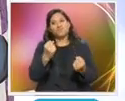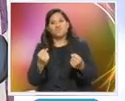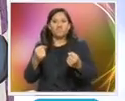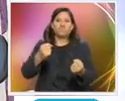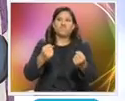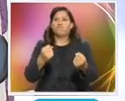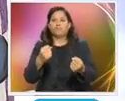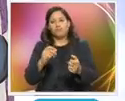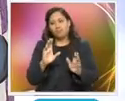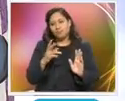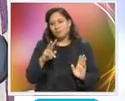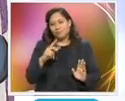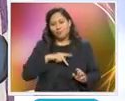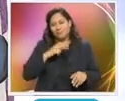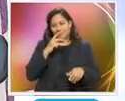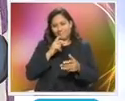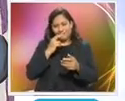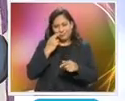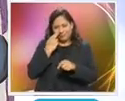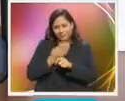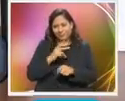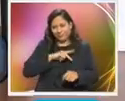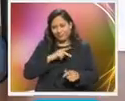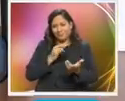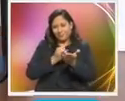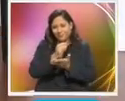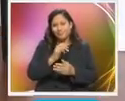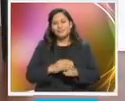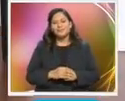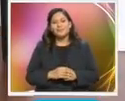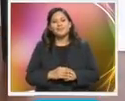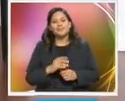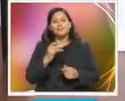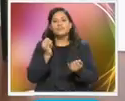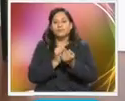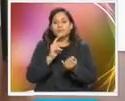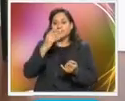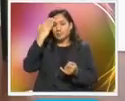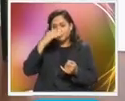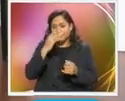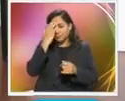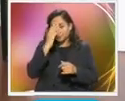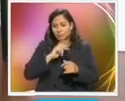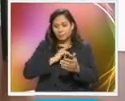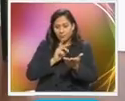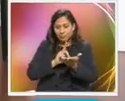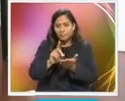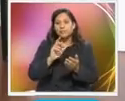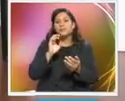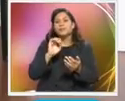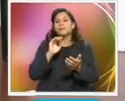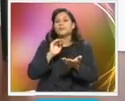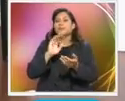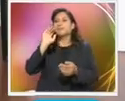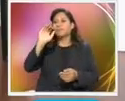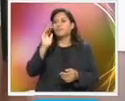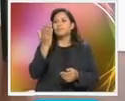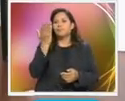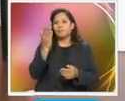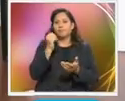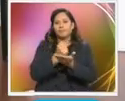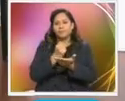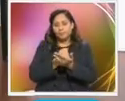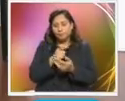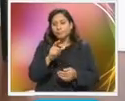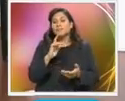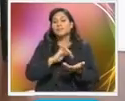está en nosotros también el estar conscientes de cuáles son nuestros derechos y exigirlos. Exigirlos, exactamente. Sí. Pues muchísimas gracias. Vamos, muchas gracias, José Juan,